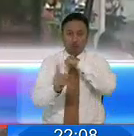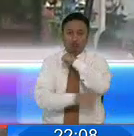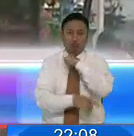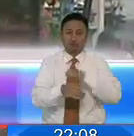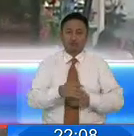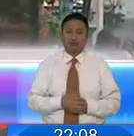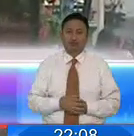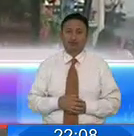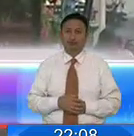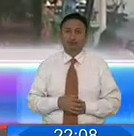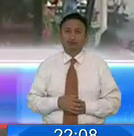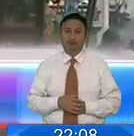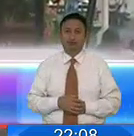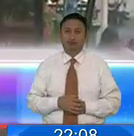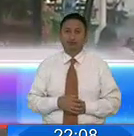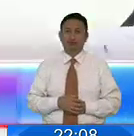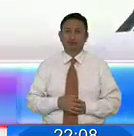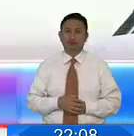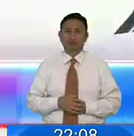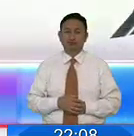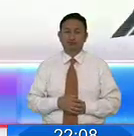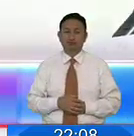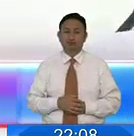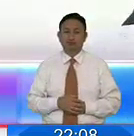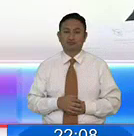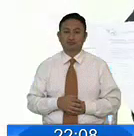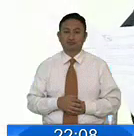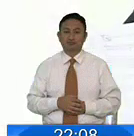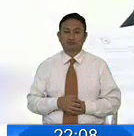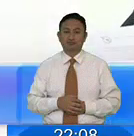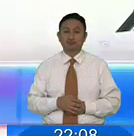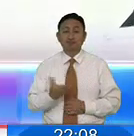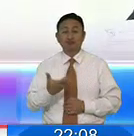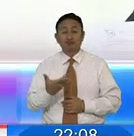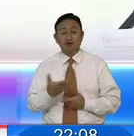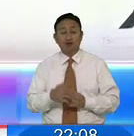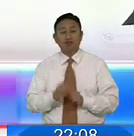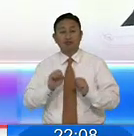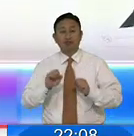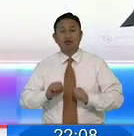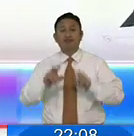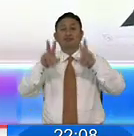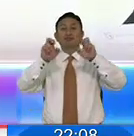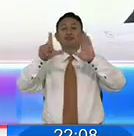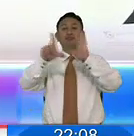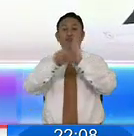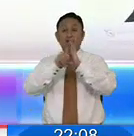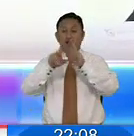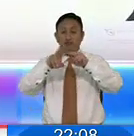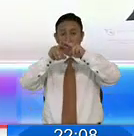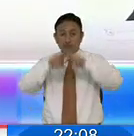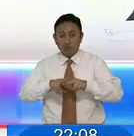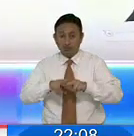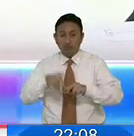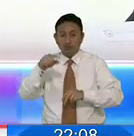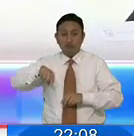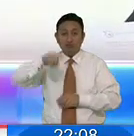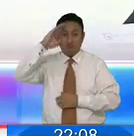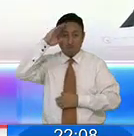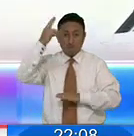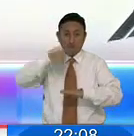impunes entre otras promover la revisión del marco legal en vigencia para que la policía nacional